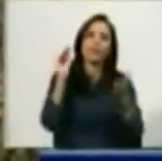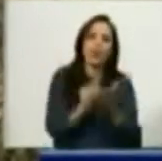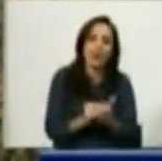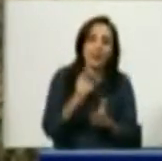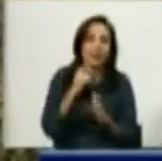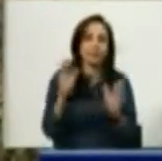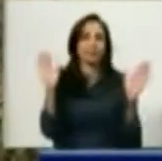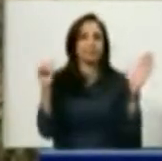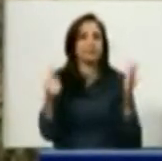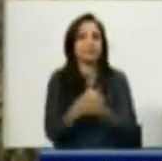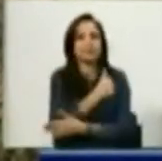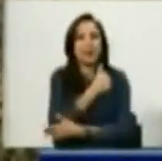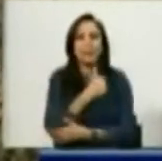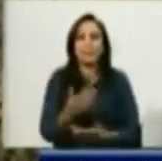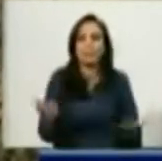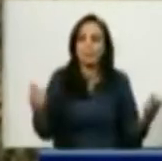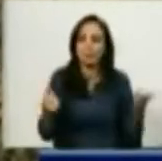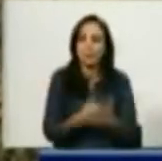problema